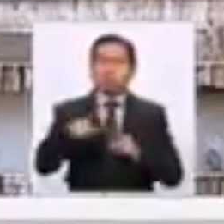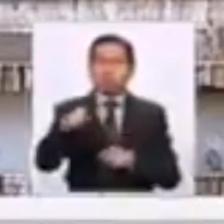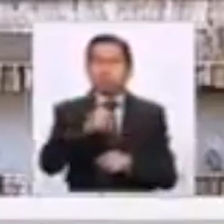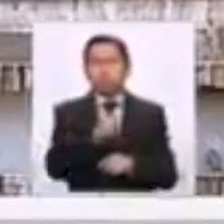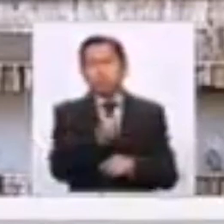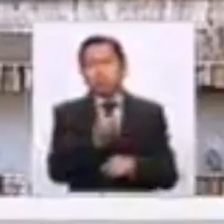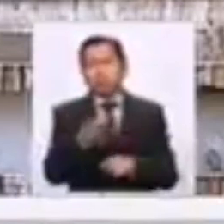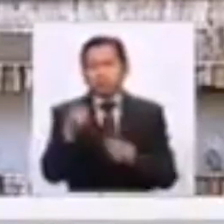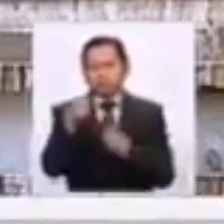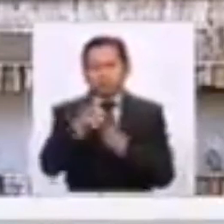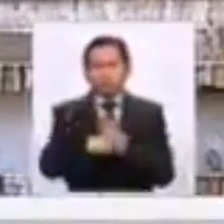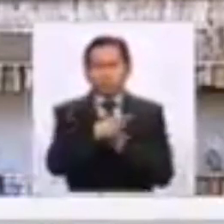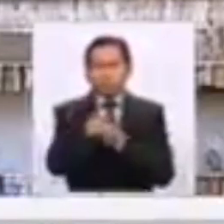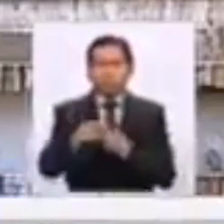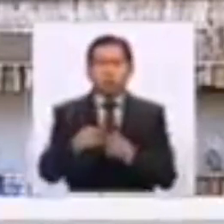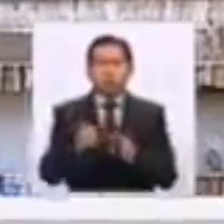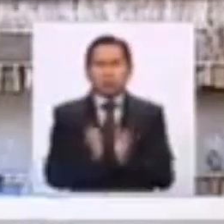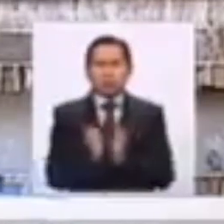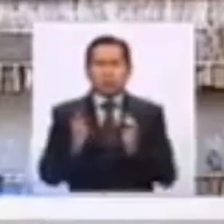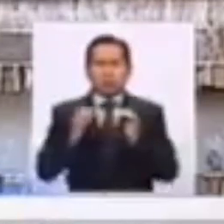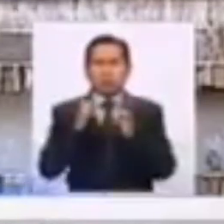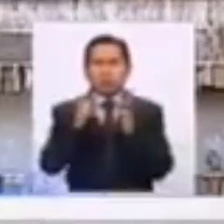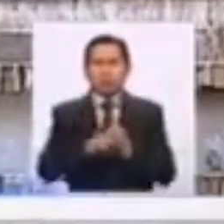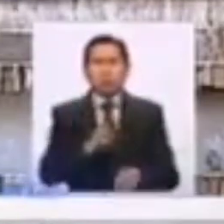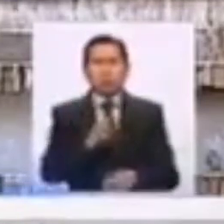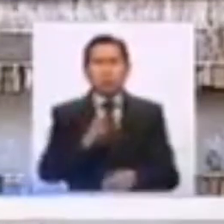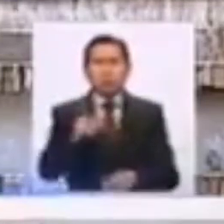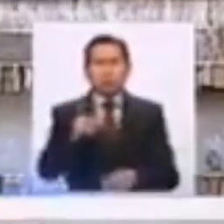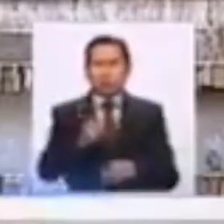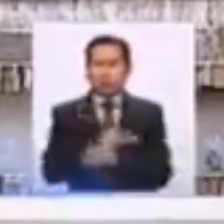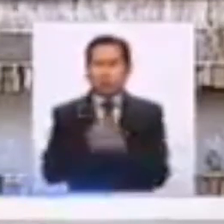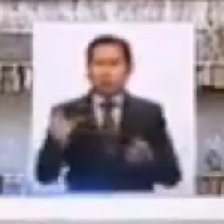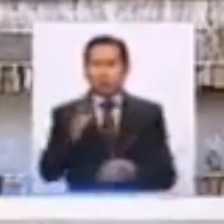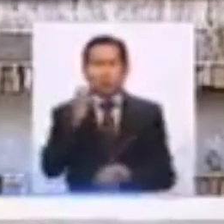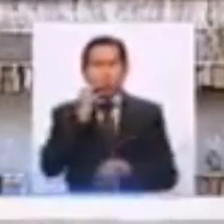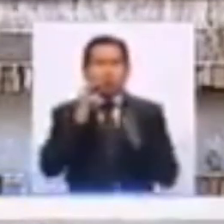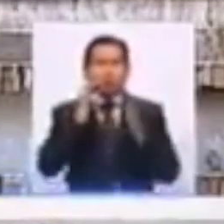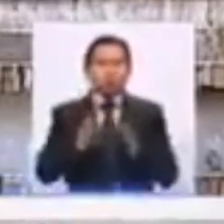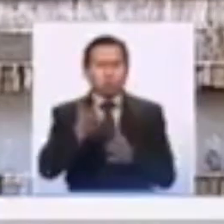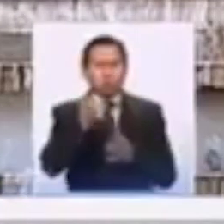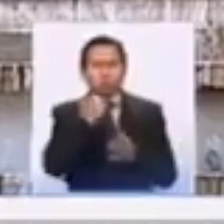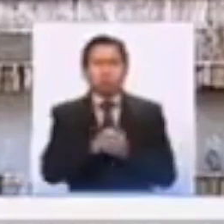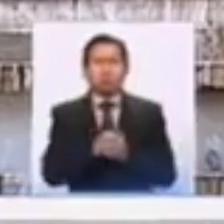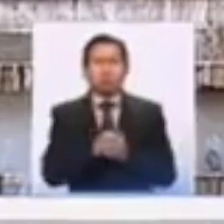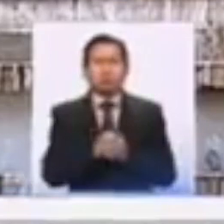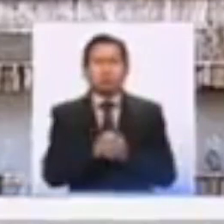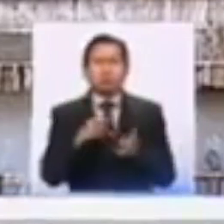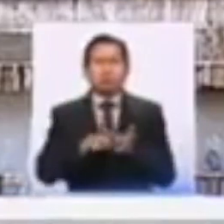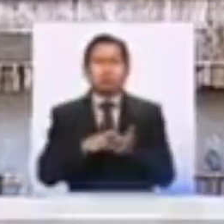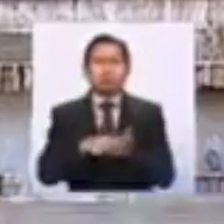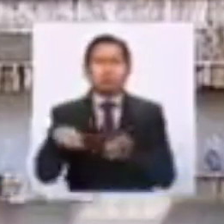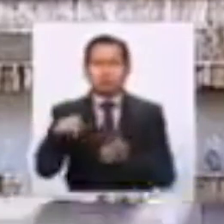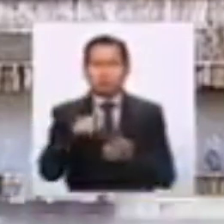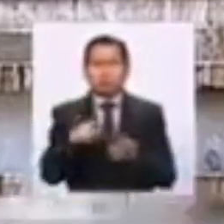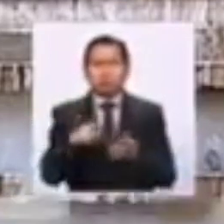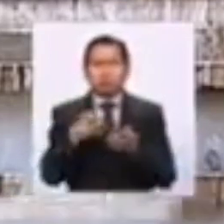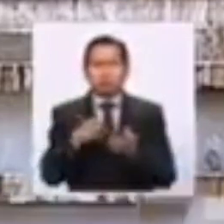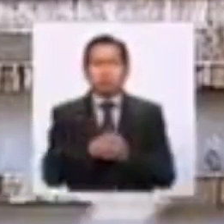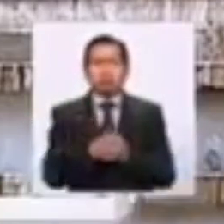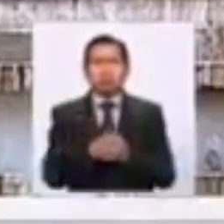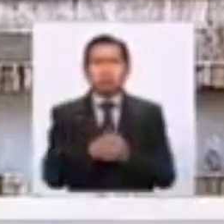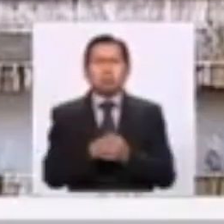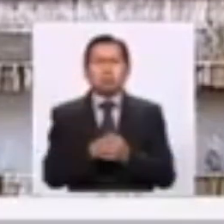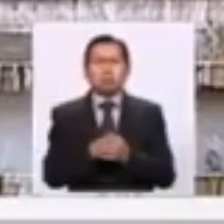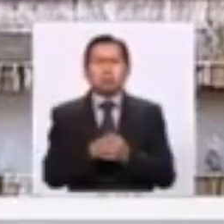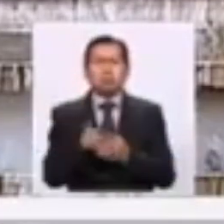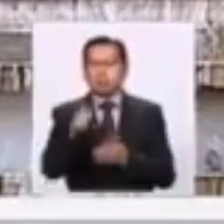cuantos plátanos y unas cuantas piñas a Cochabamba por cocaleros del Chapare, tratando de ponerse